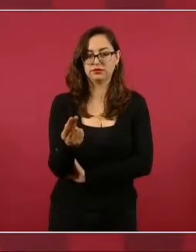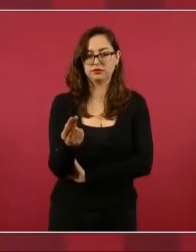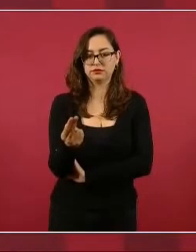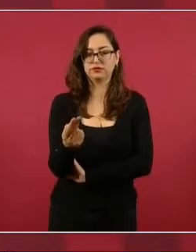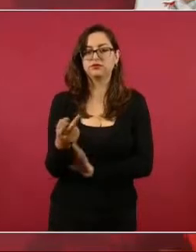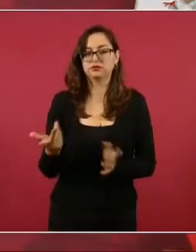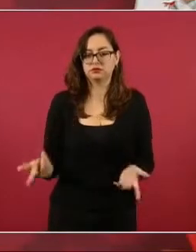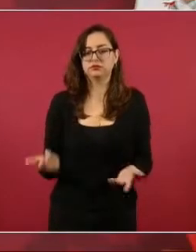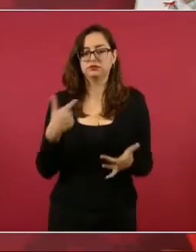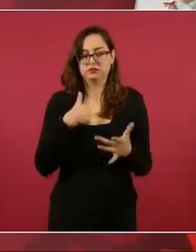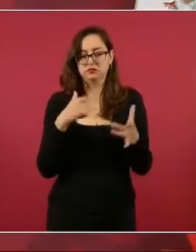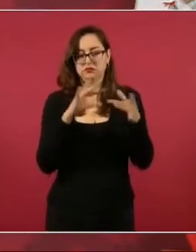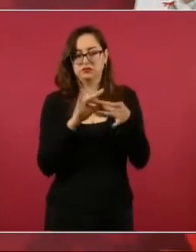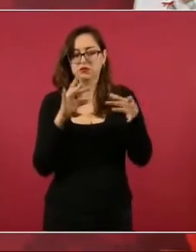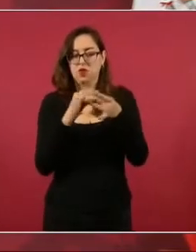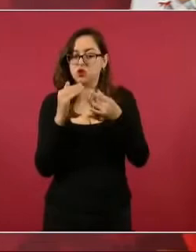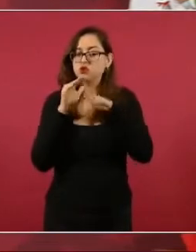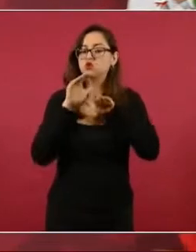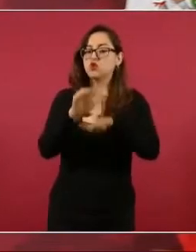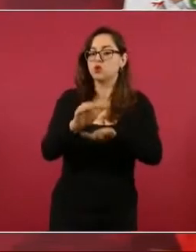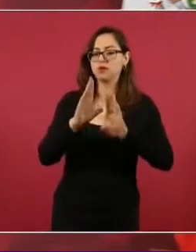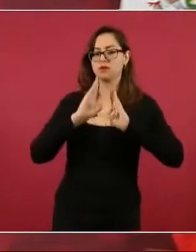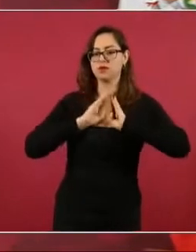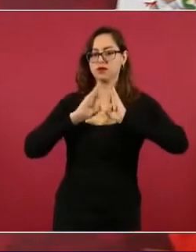respuesta a muchas de estas cosas.